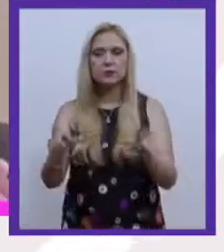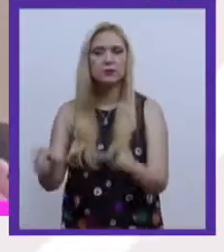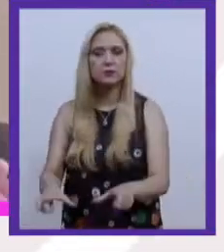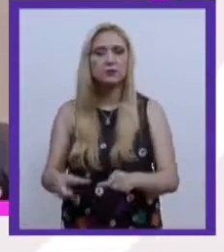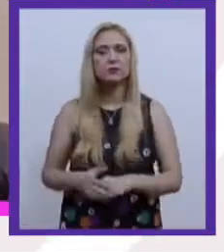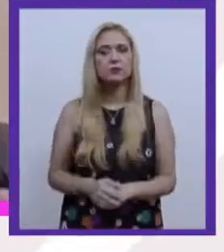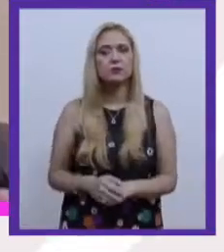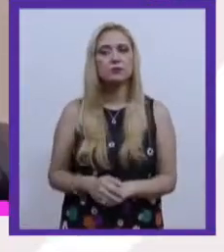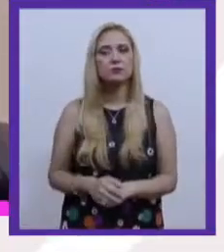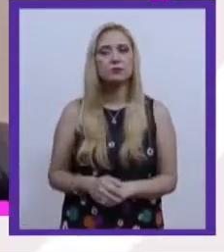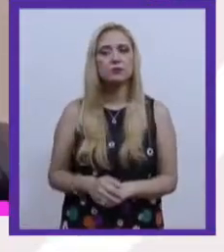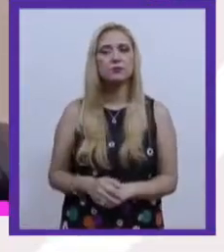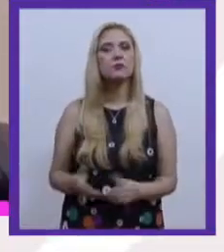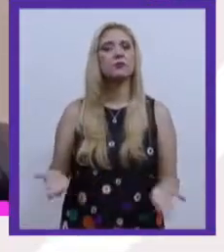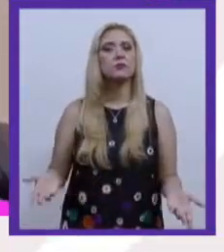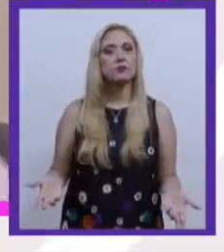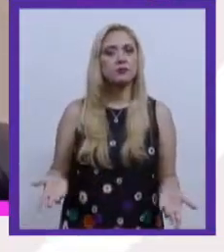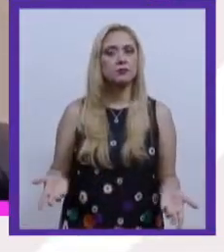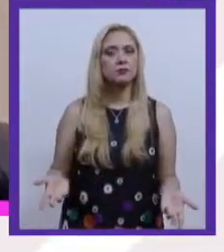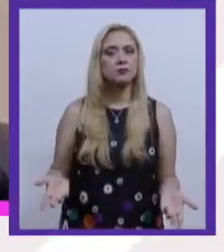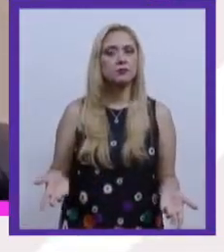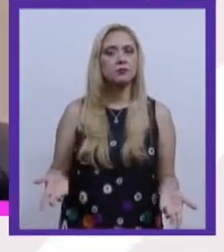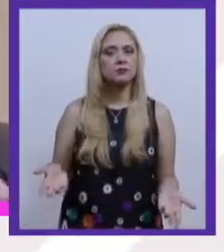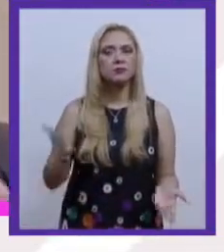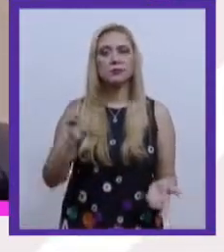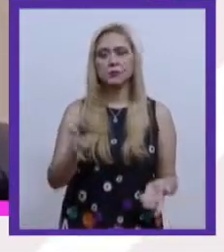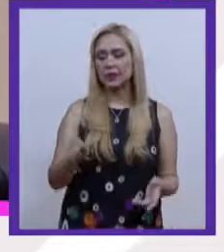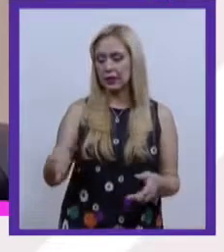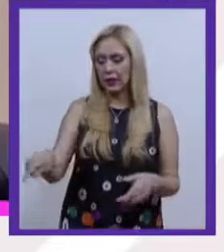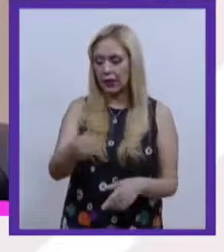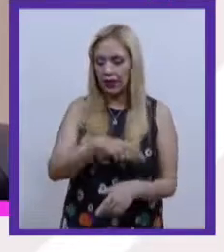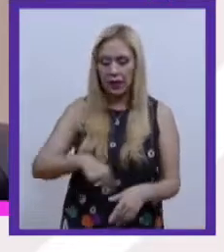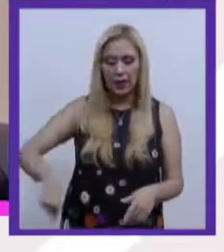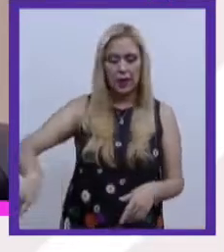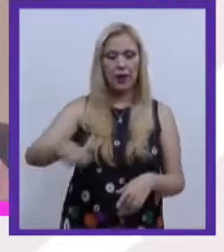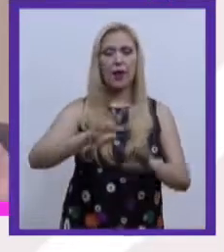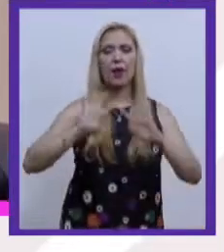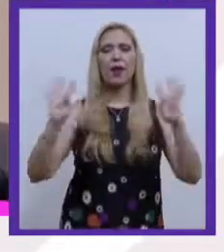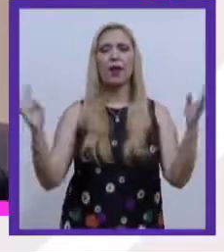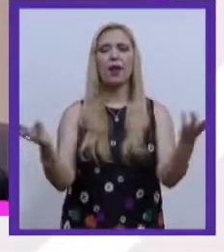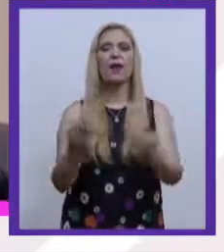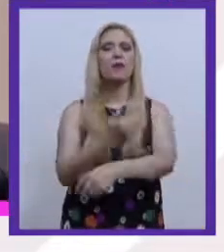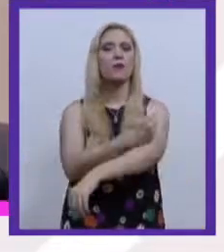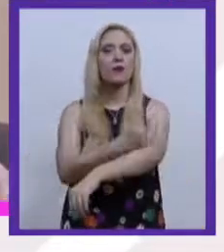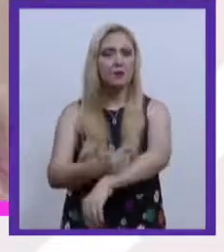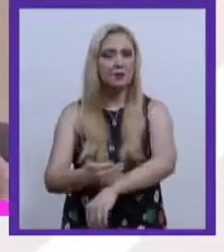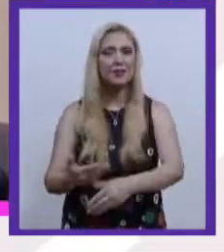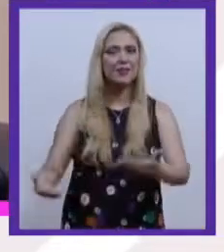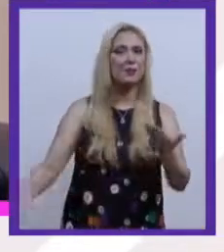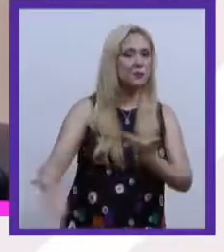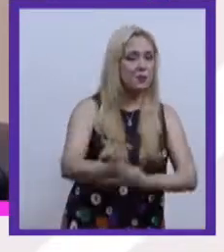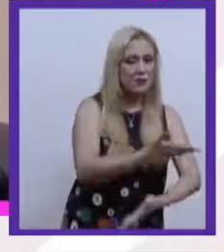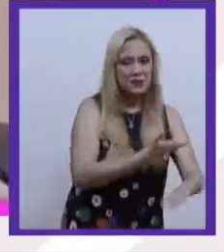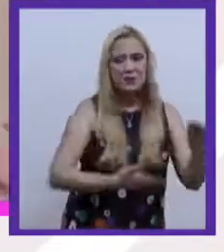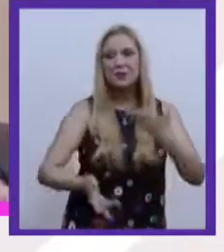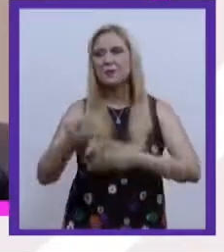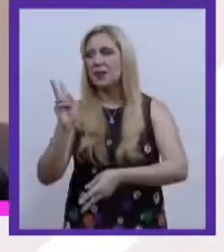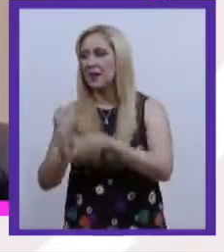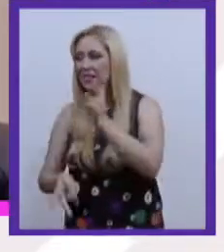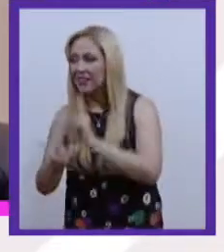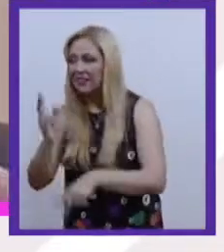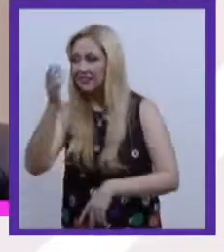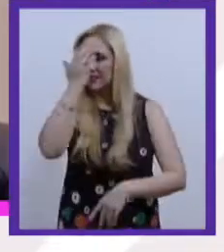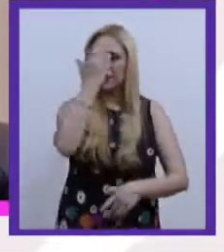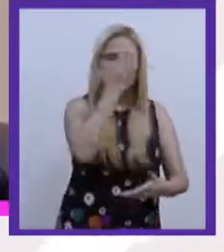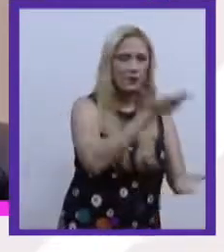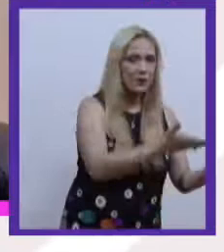además, el valor social que tiene es que alrededor de esa mesa están las familias, que conviven, que transmiten valores, que se